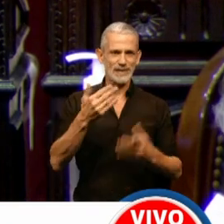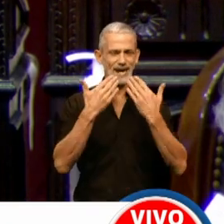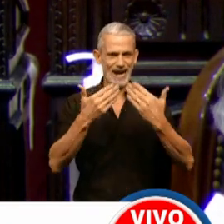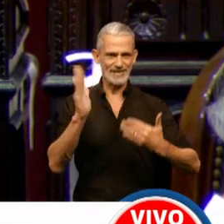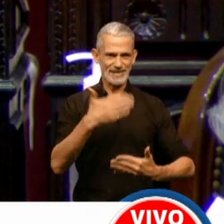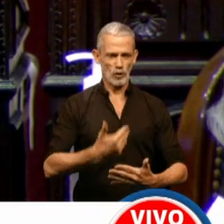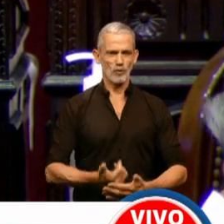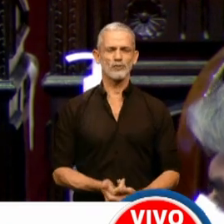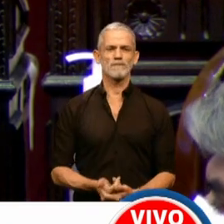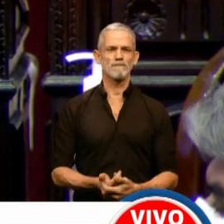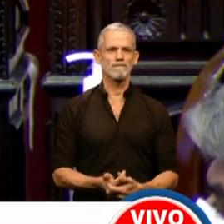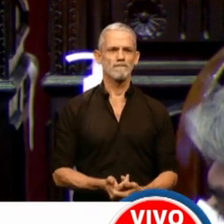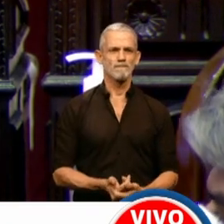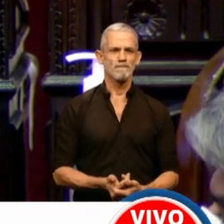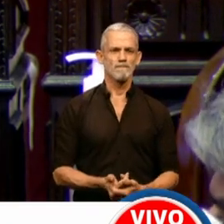compañeras